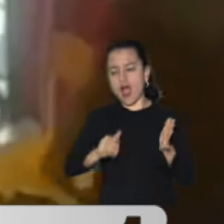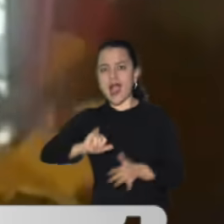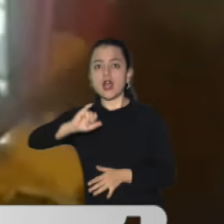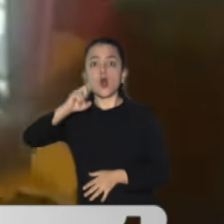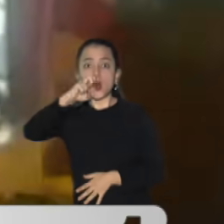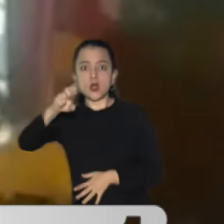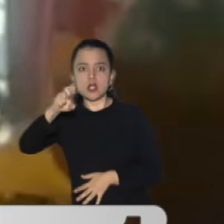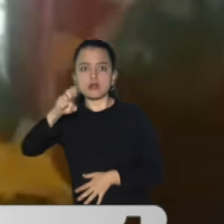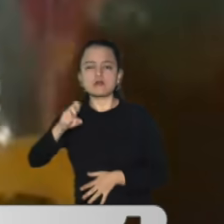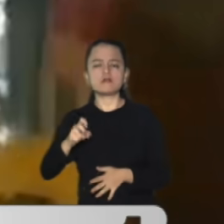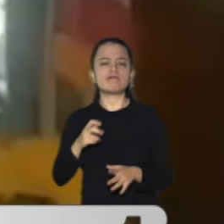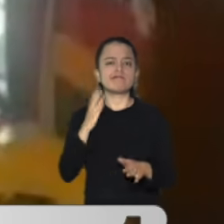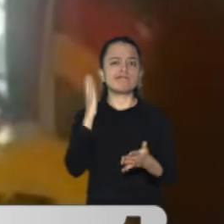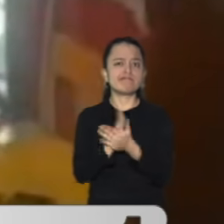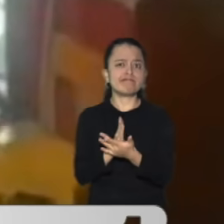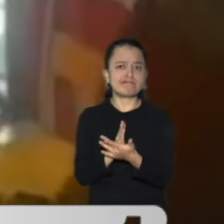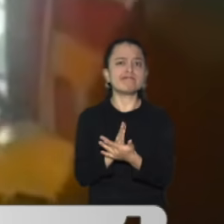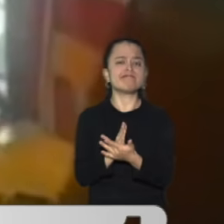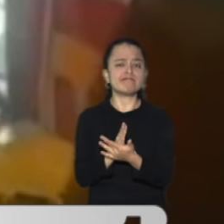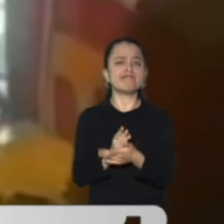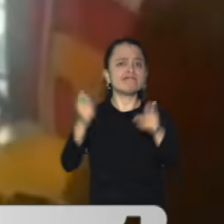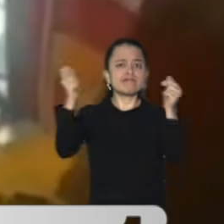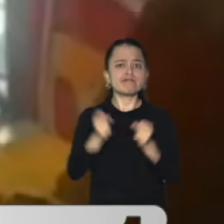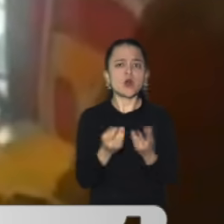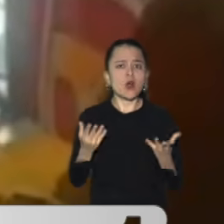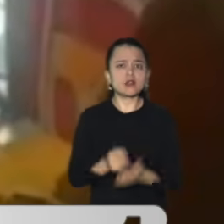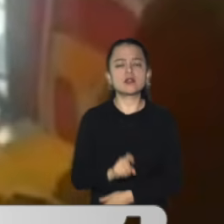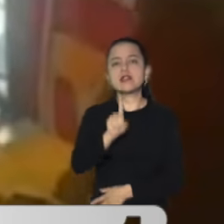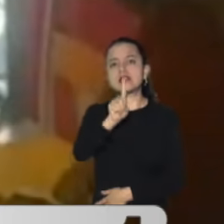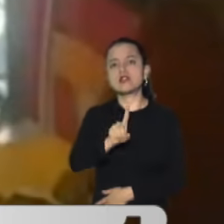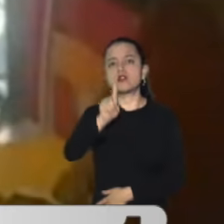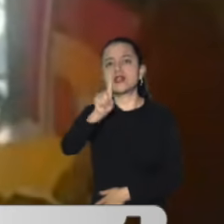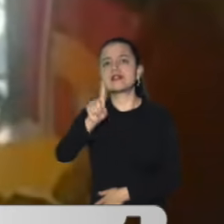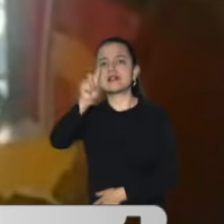año han sido víctimas de este delito un total de